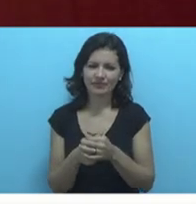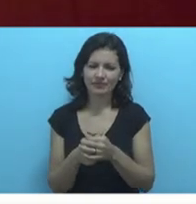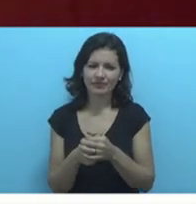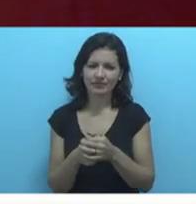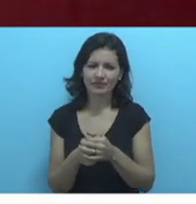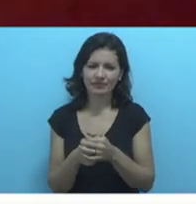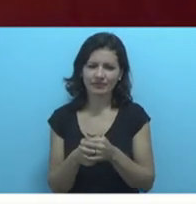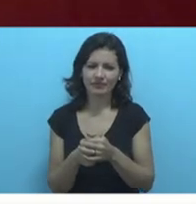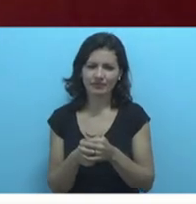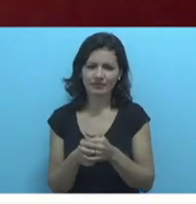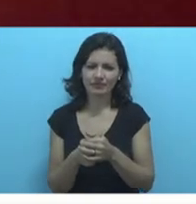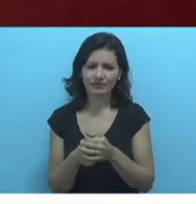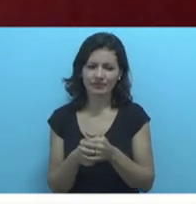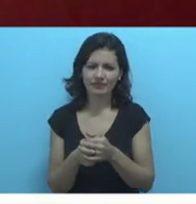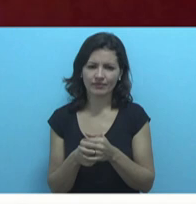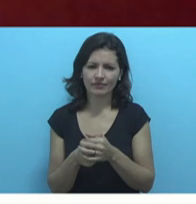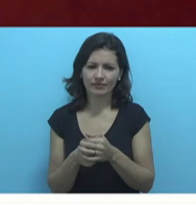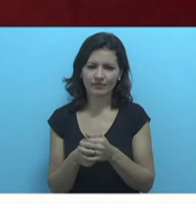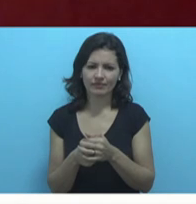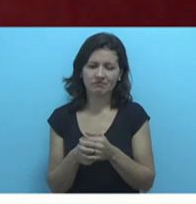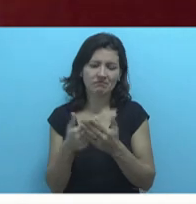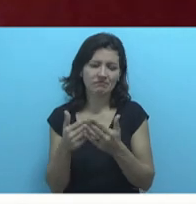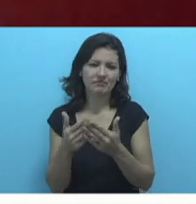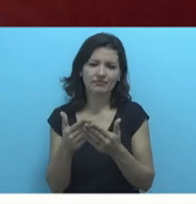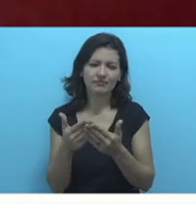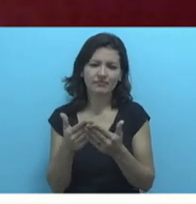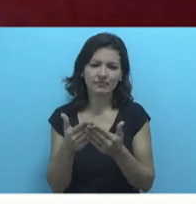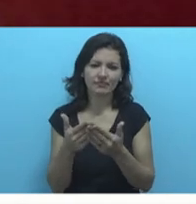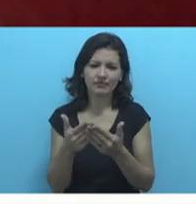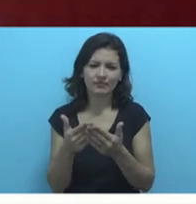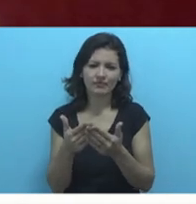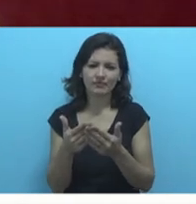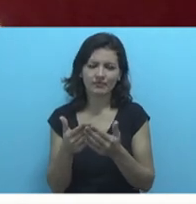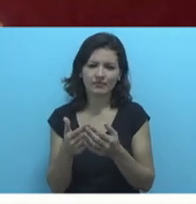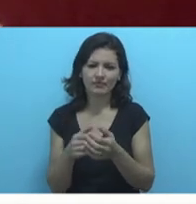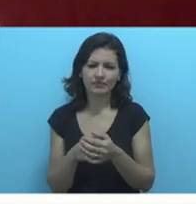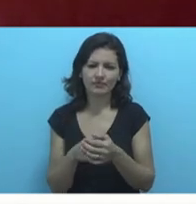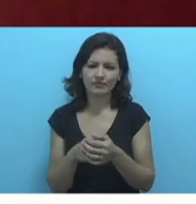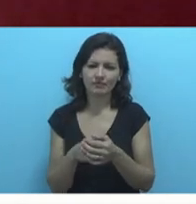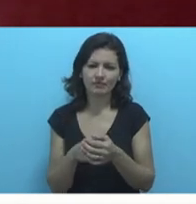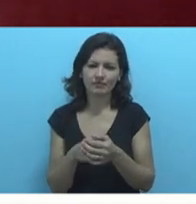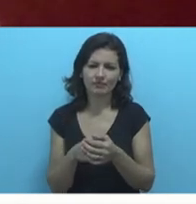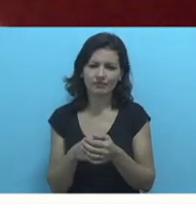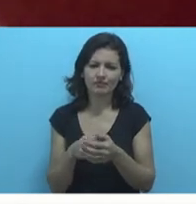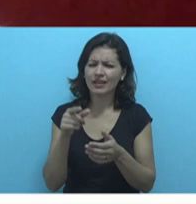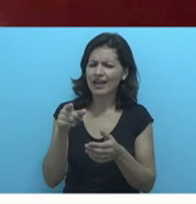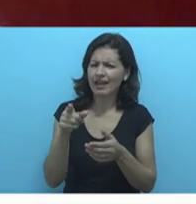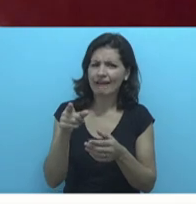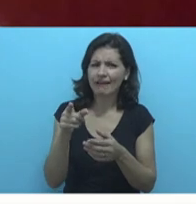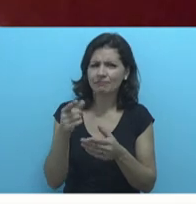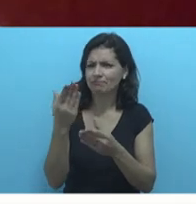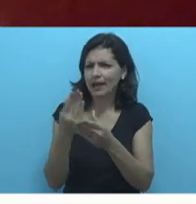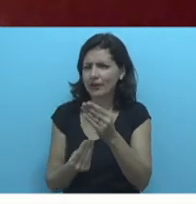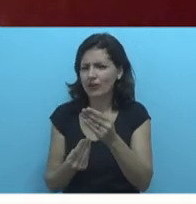una hora entera escuchando una conferencia que le interesaba. Nunca lo pesqué en un error